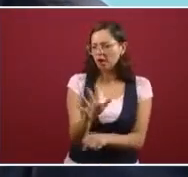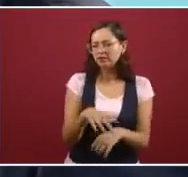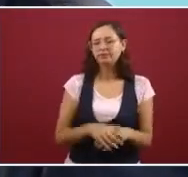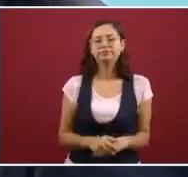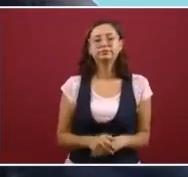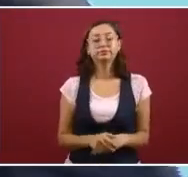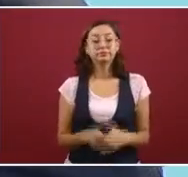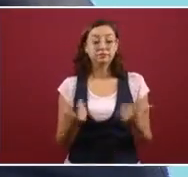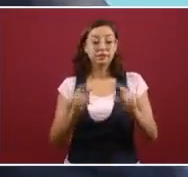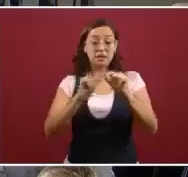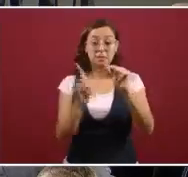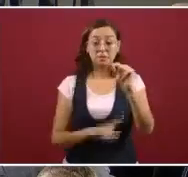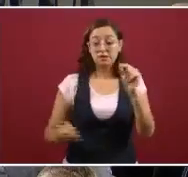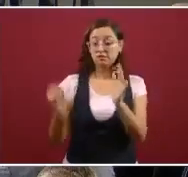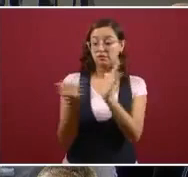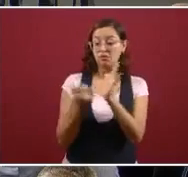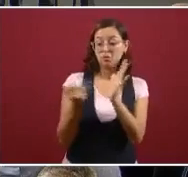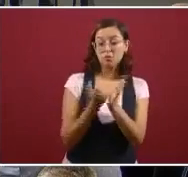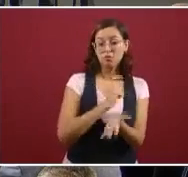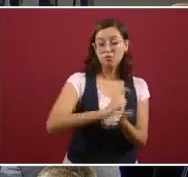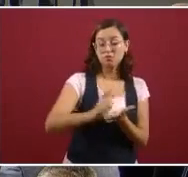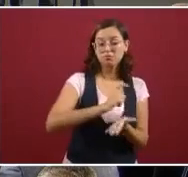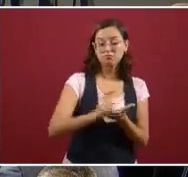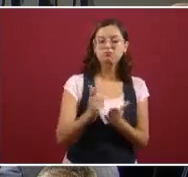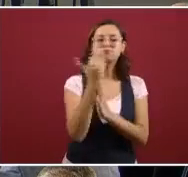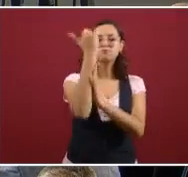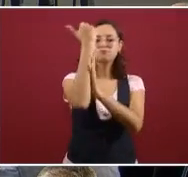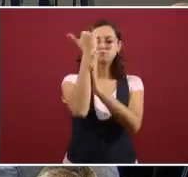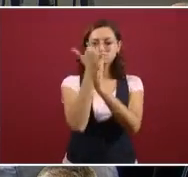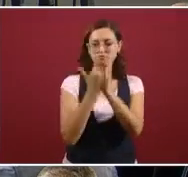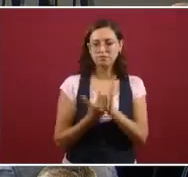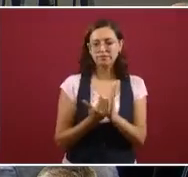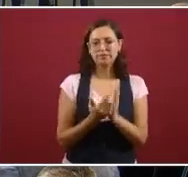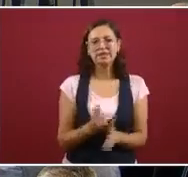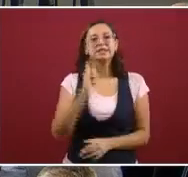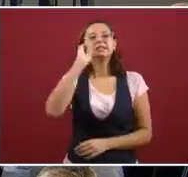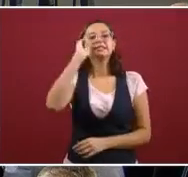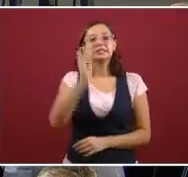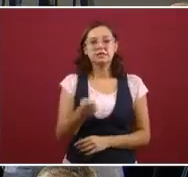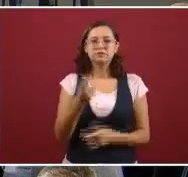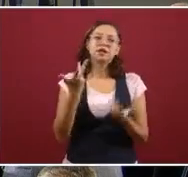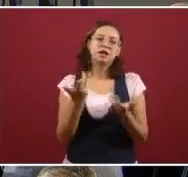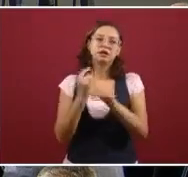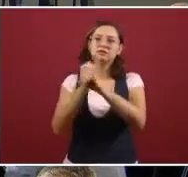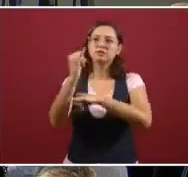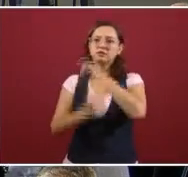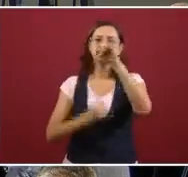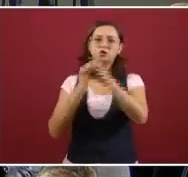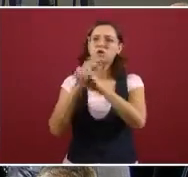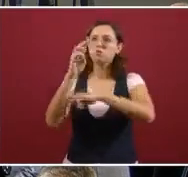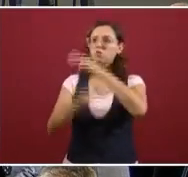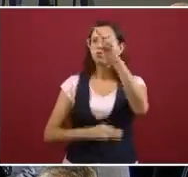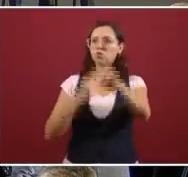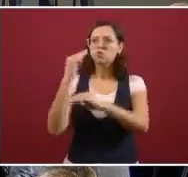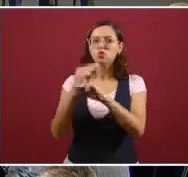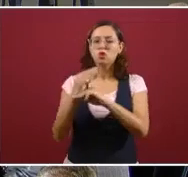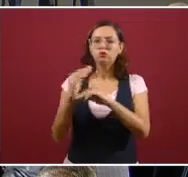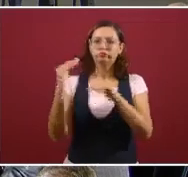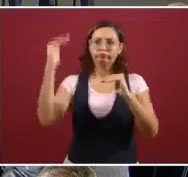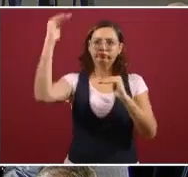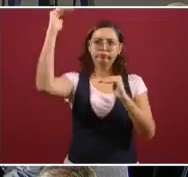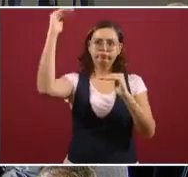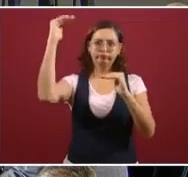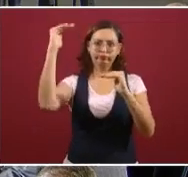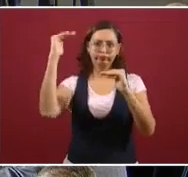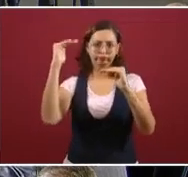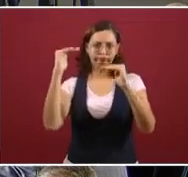en México van a disminuir de manera paulatina, de tal forma que se acerquen a los estándares internacionales. Quisiera referirme, antes